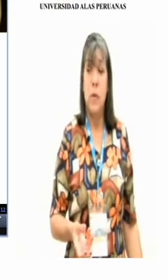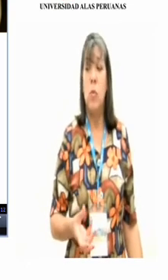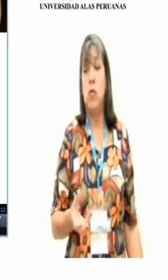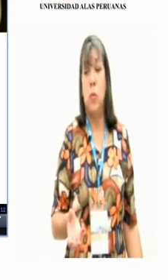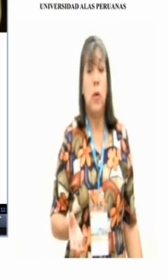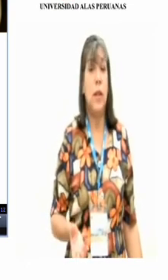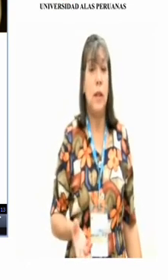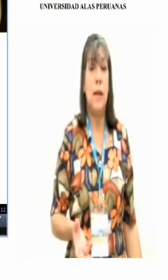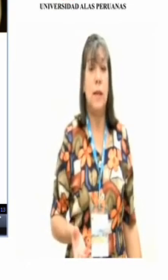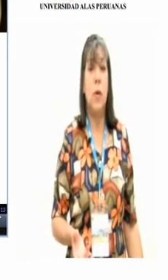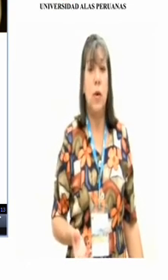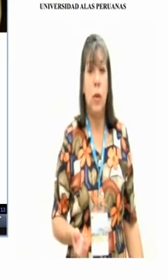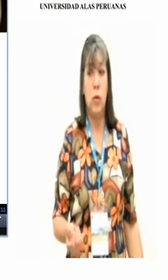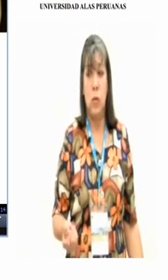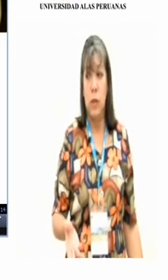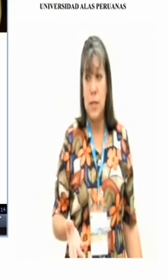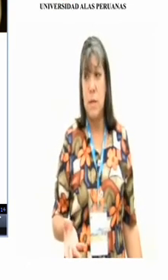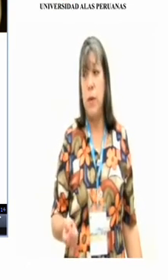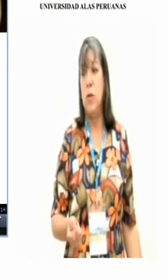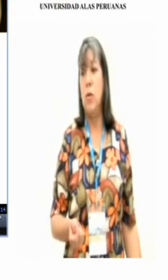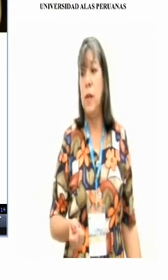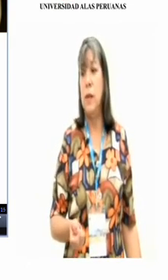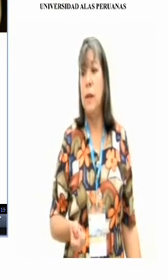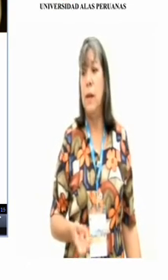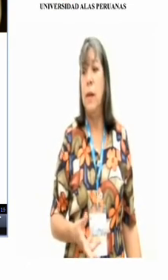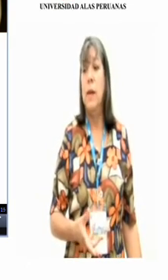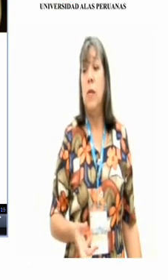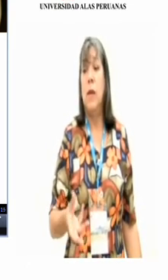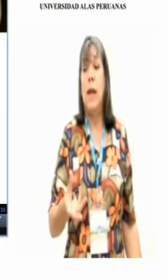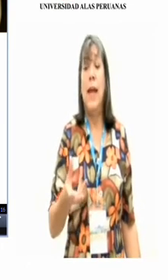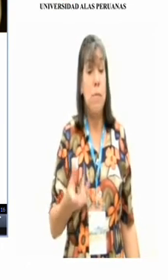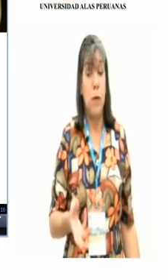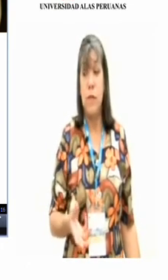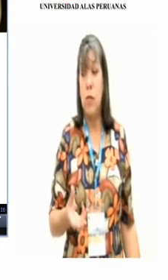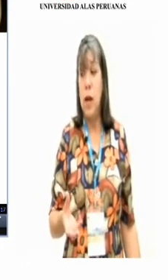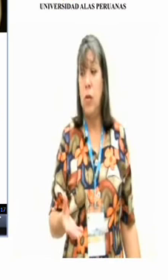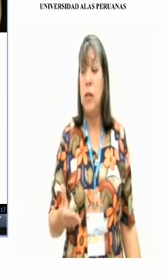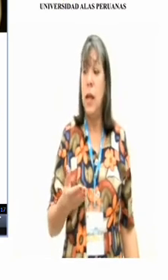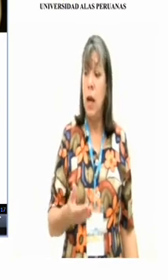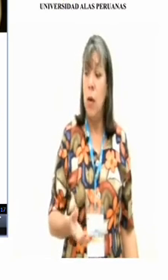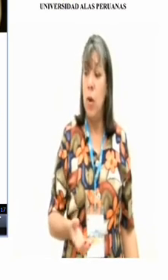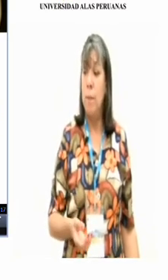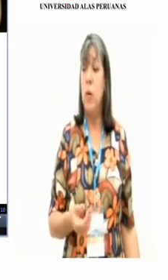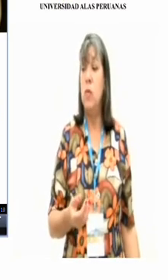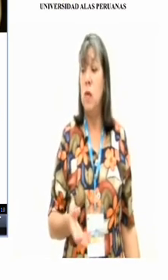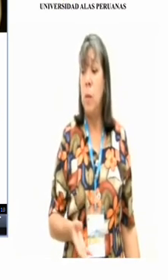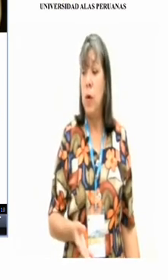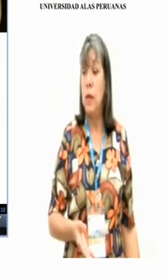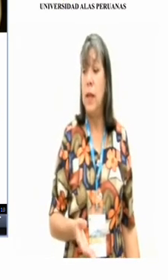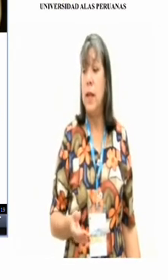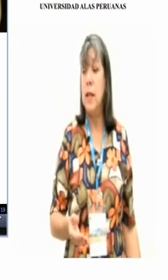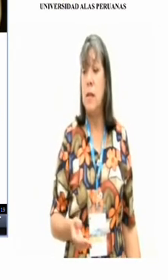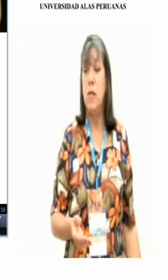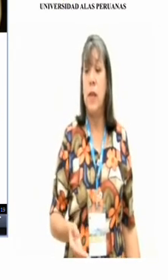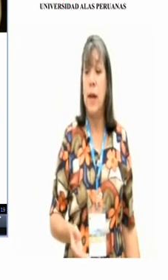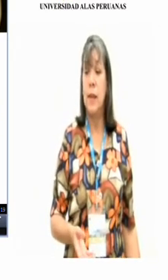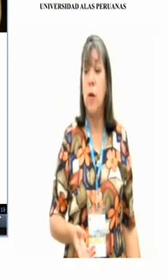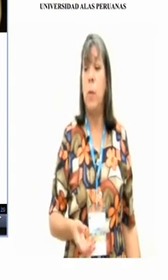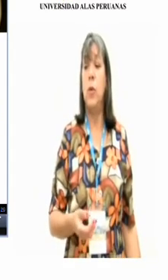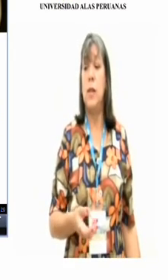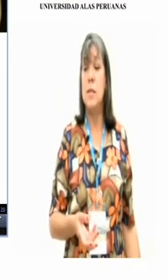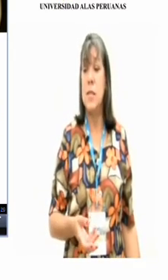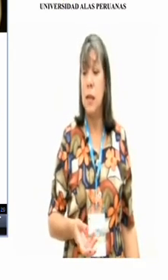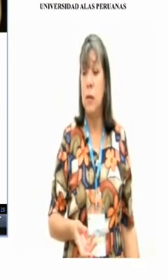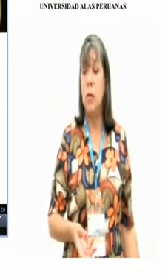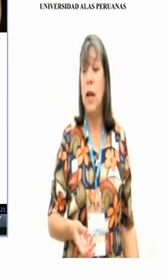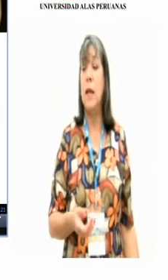web como soporte didáctico a nuestro desempeño docente. Entonces, el profesorado tiene en la web un soporte en el diseño